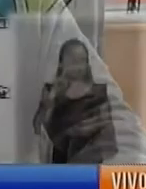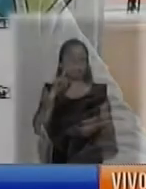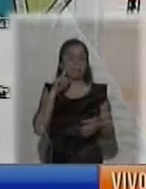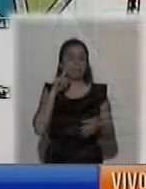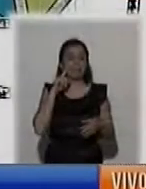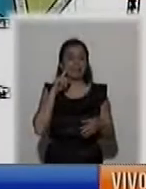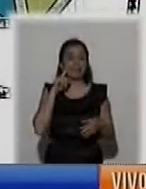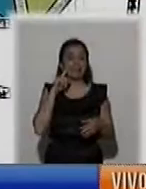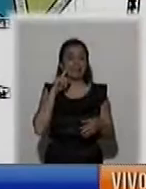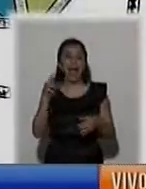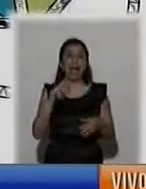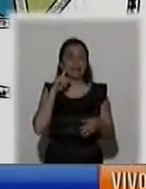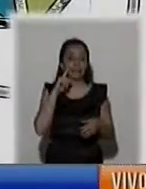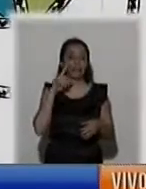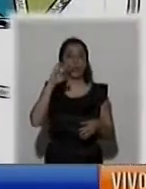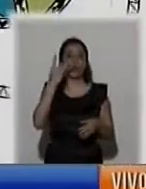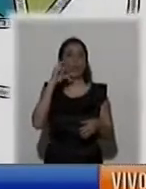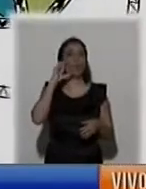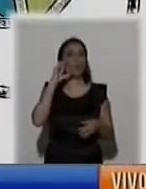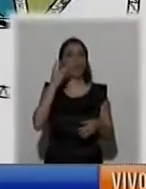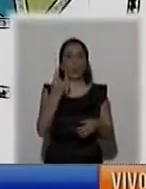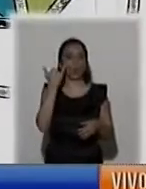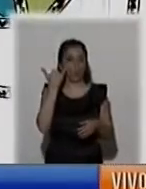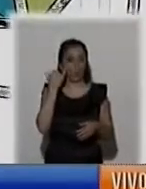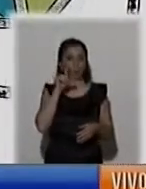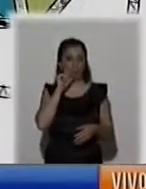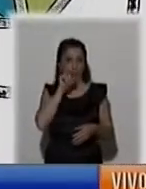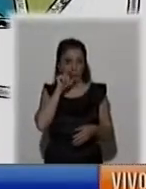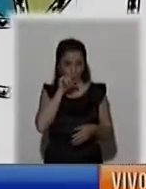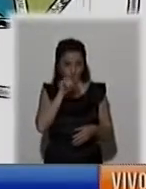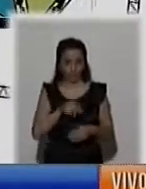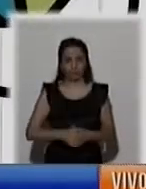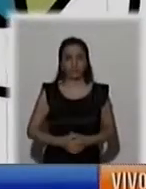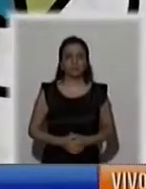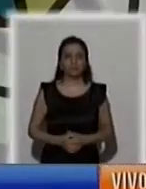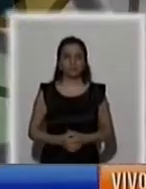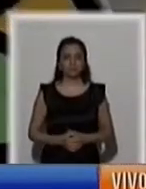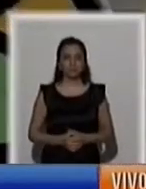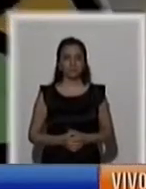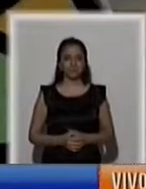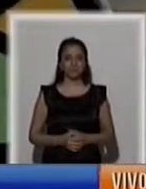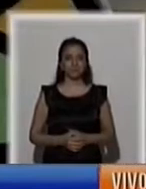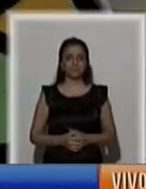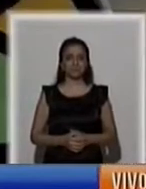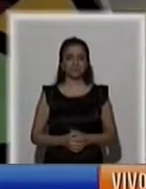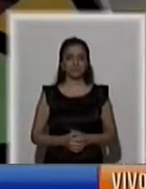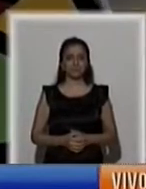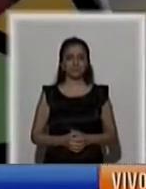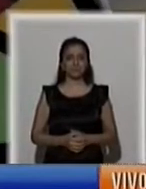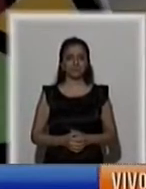los candidatos y que sea libre, abierto, donde puedan confrontar libremente entre ellos, porque